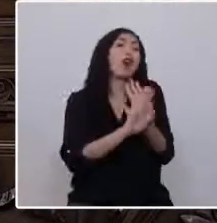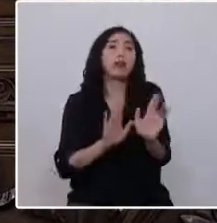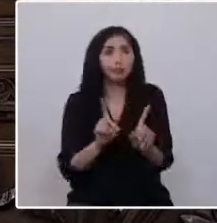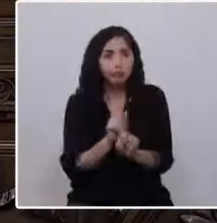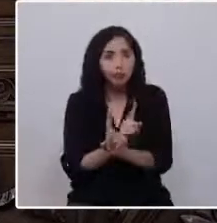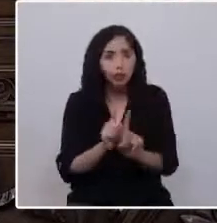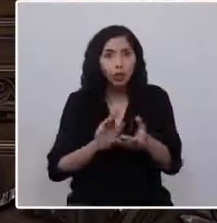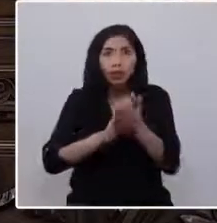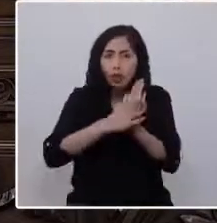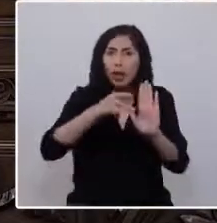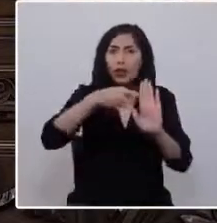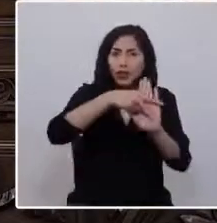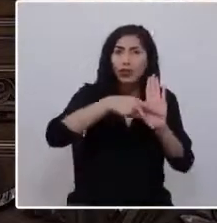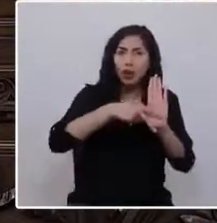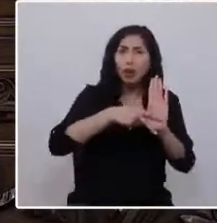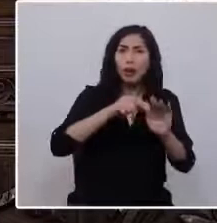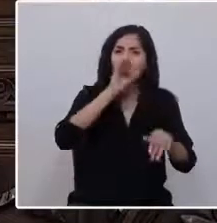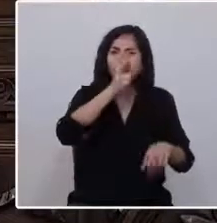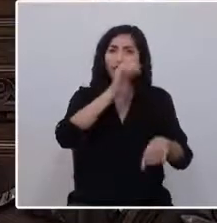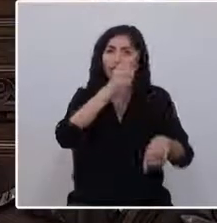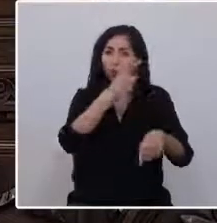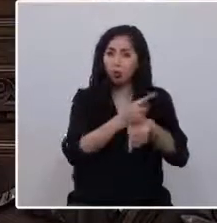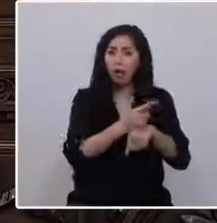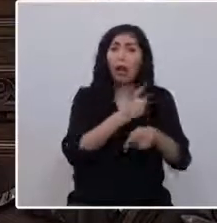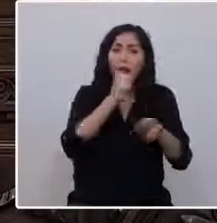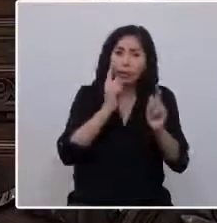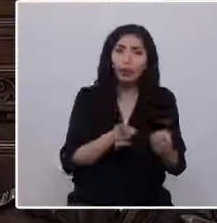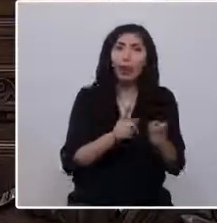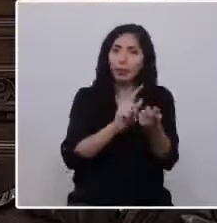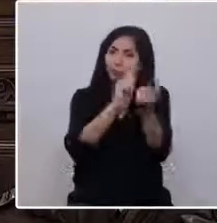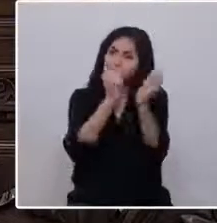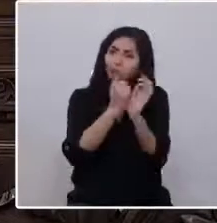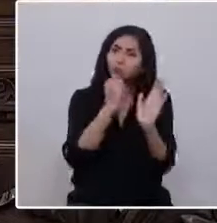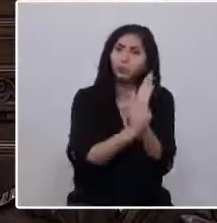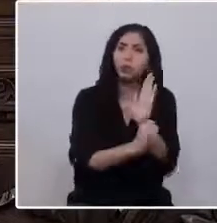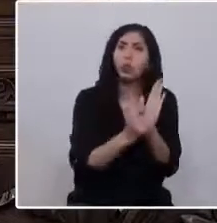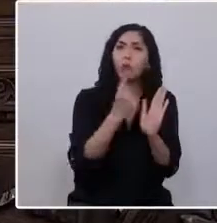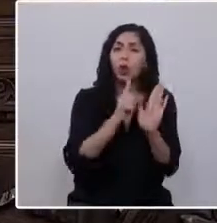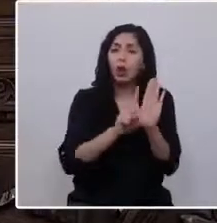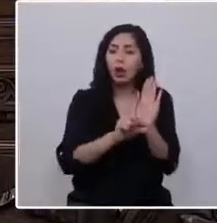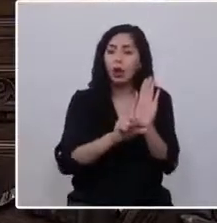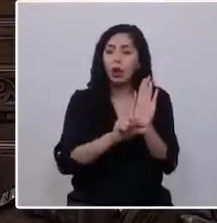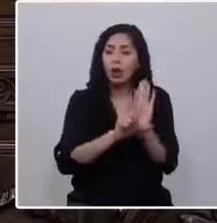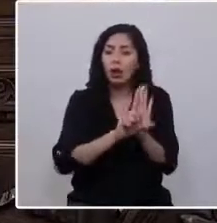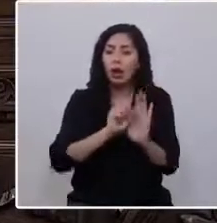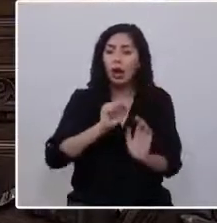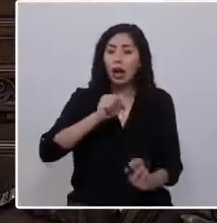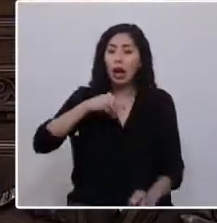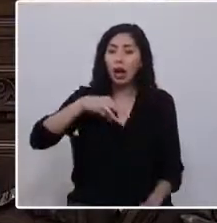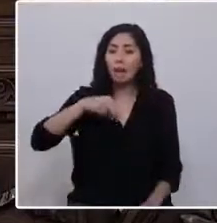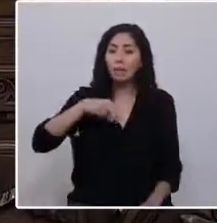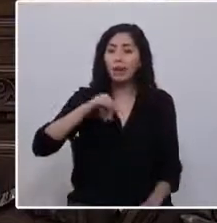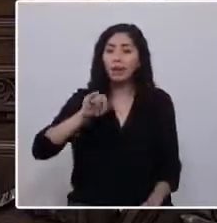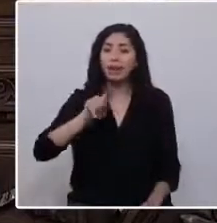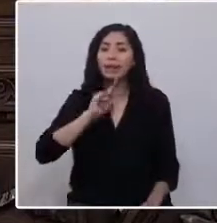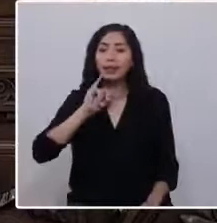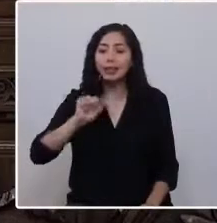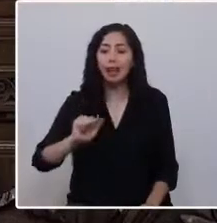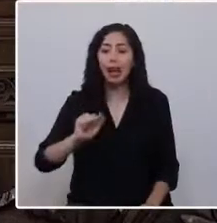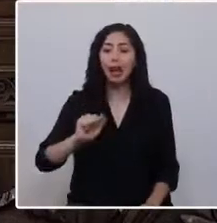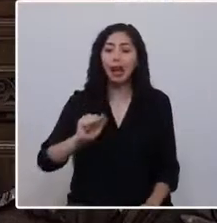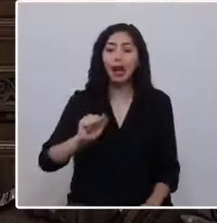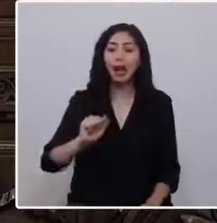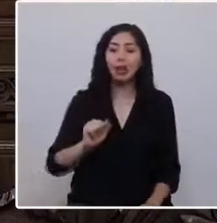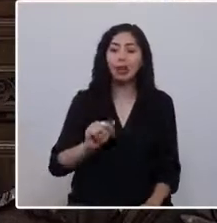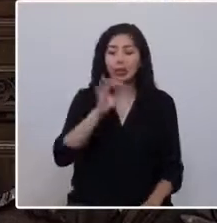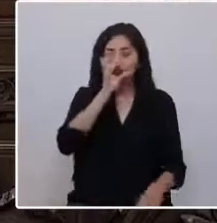se puré a una dictadura de ese anulables entre ella la llamada ley de amnistía de la dictadura cívico-militar lo hemos